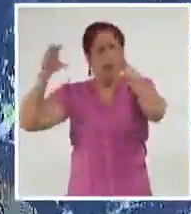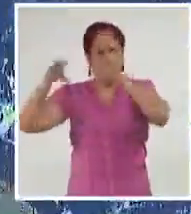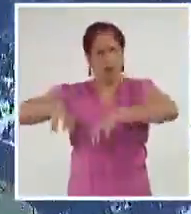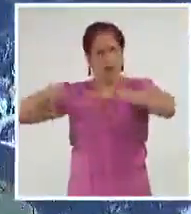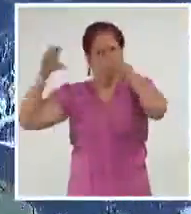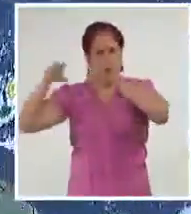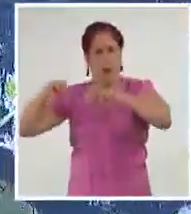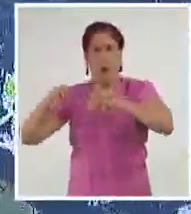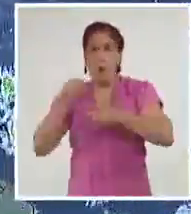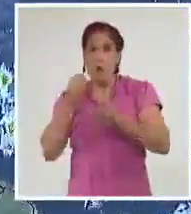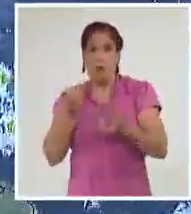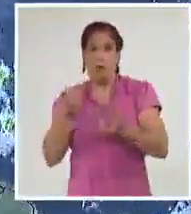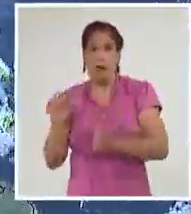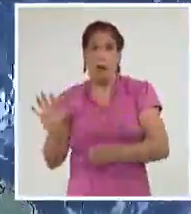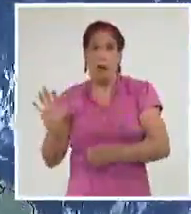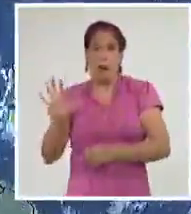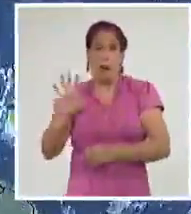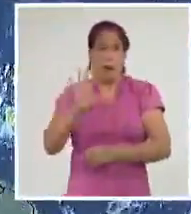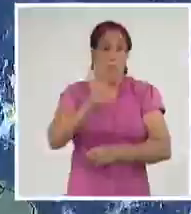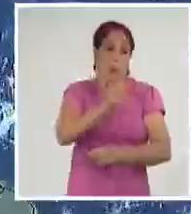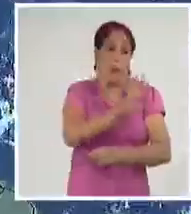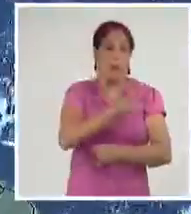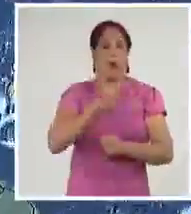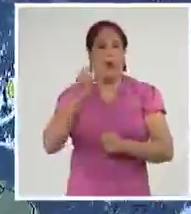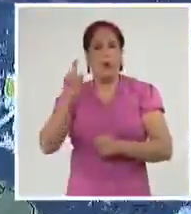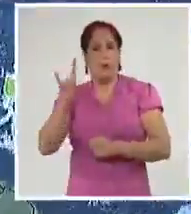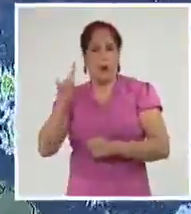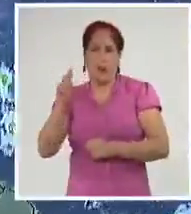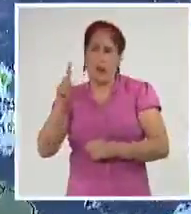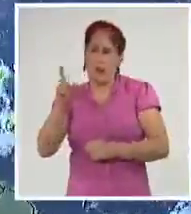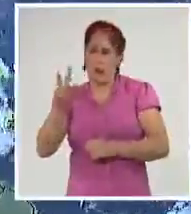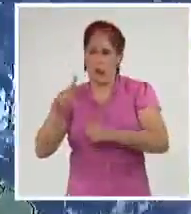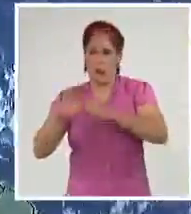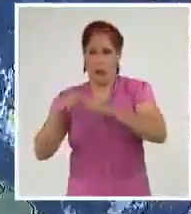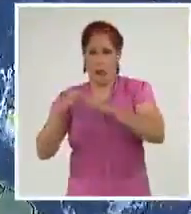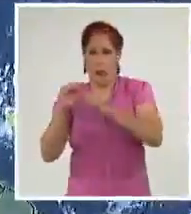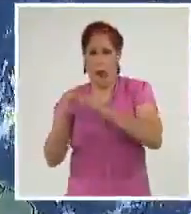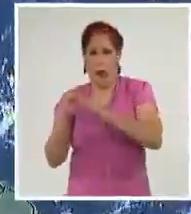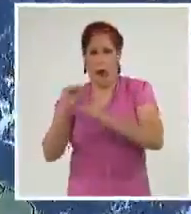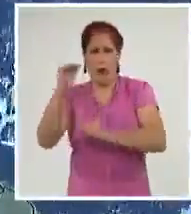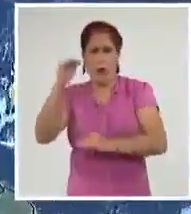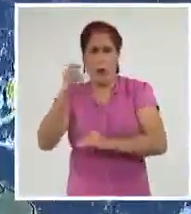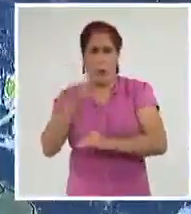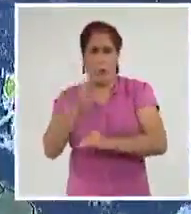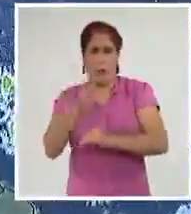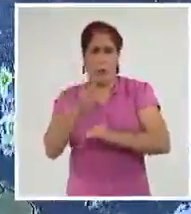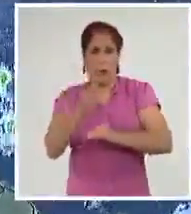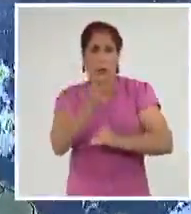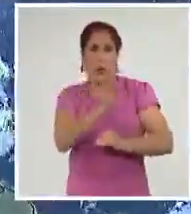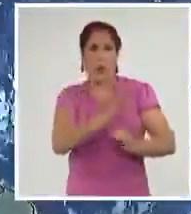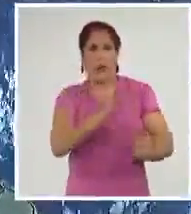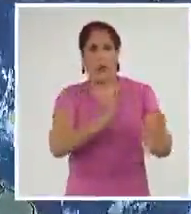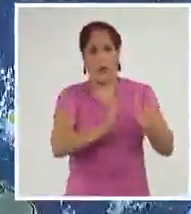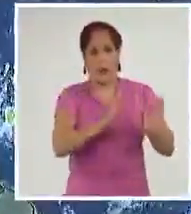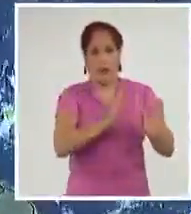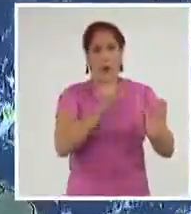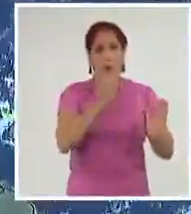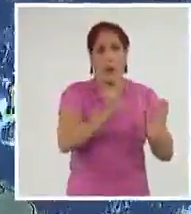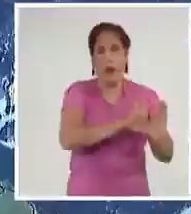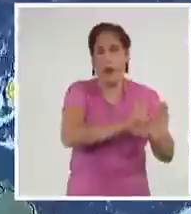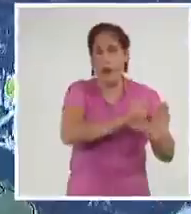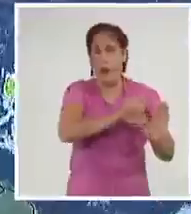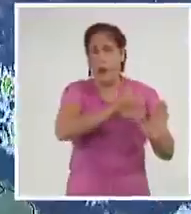amplia circulación de un centro de bajas presiones a unos 9 o 12 kilómetros de altura, próximo a la región oriental, que irá con una tendencia de desplazamiento hacia el